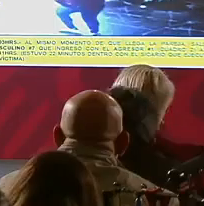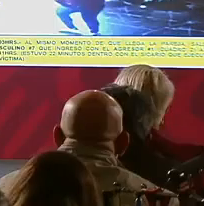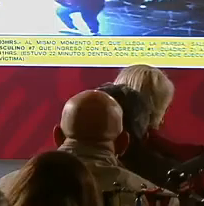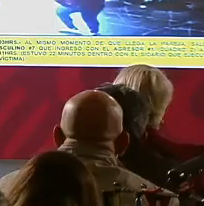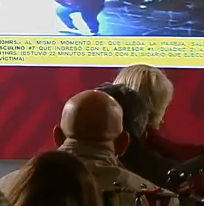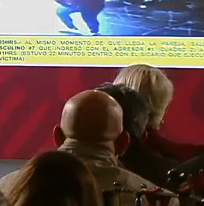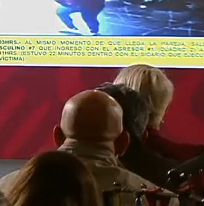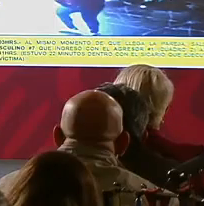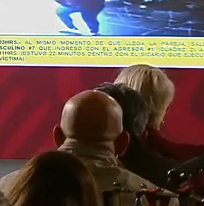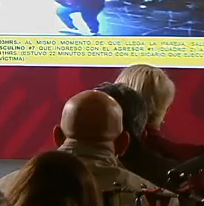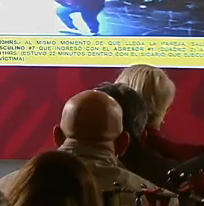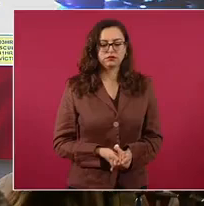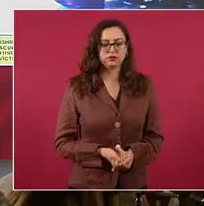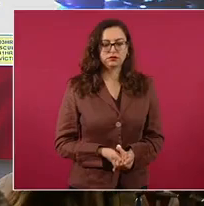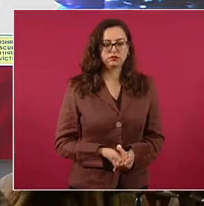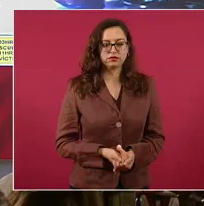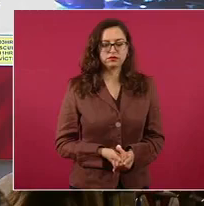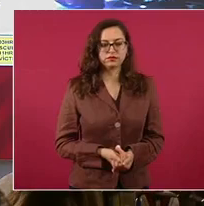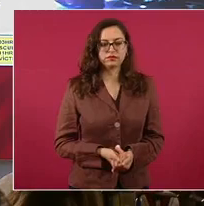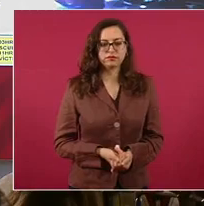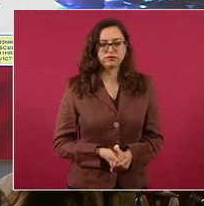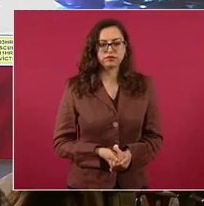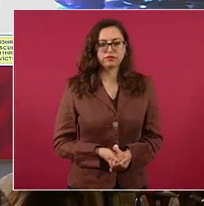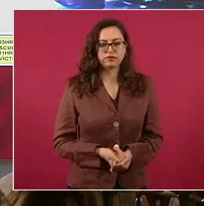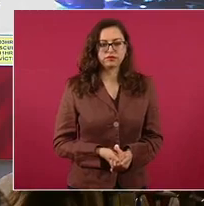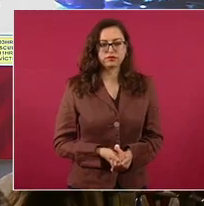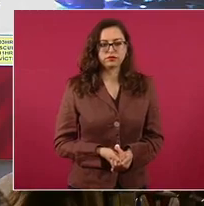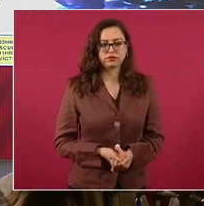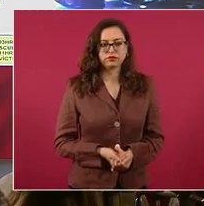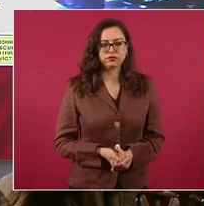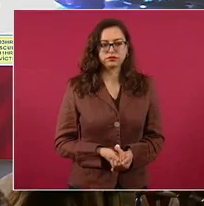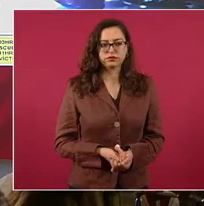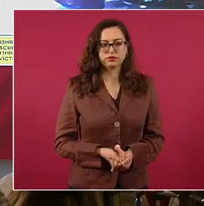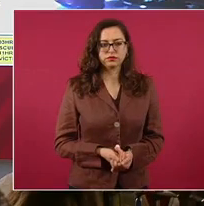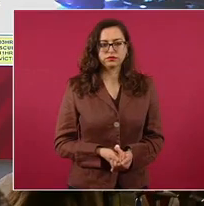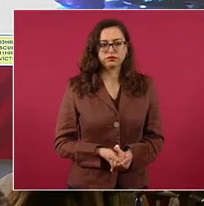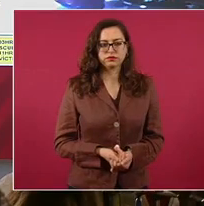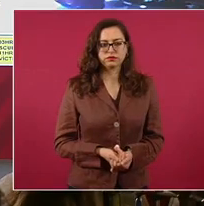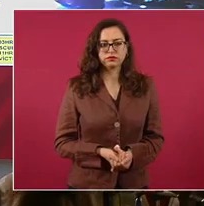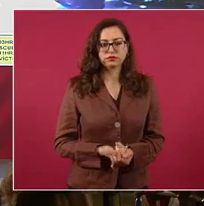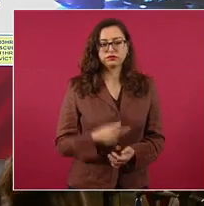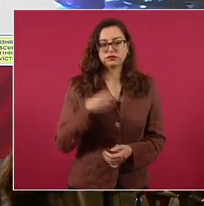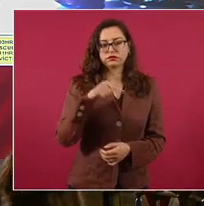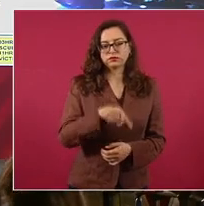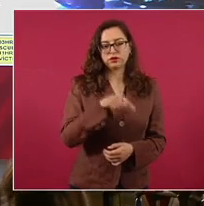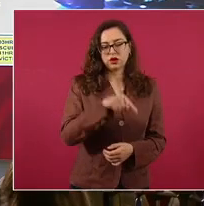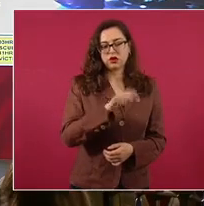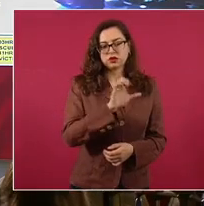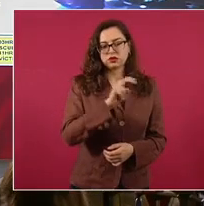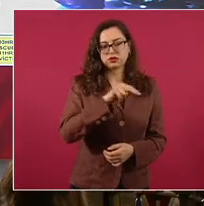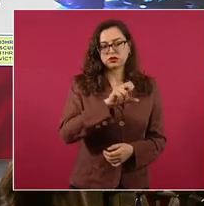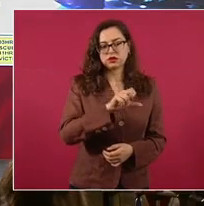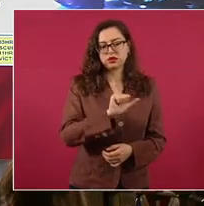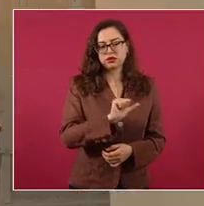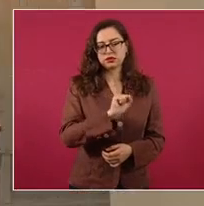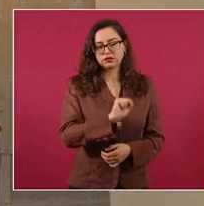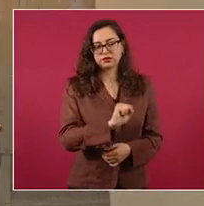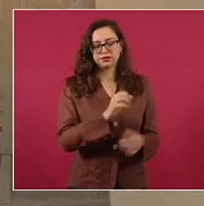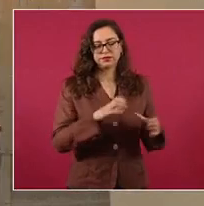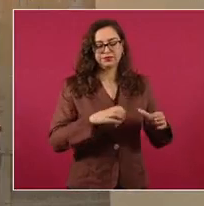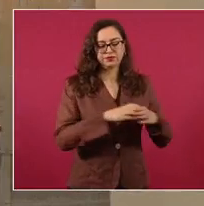de trabajo de la Coordinación Nacional Antisecuestros colaborando en las investigaciones. Se han estado